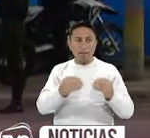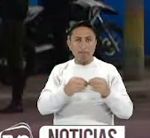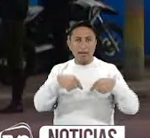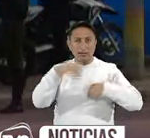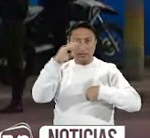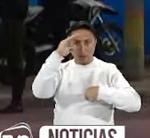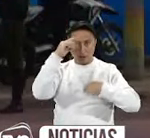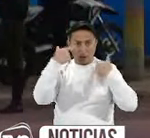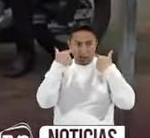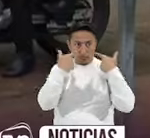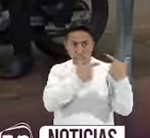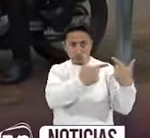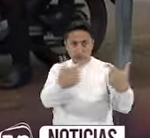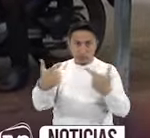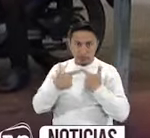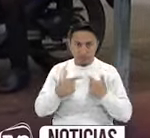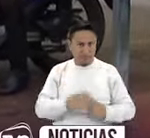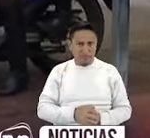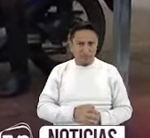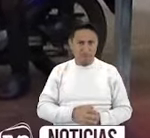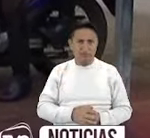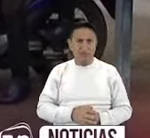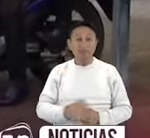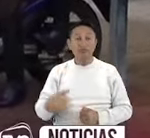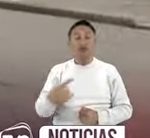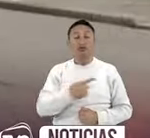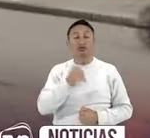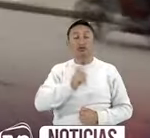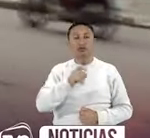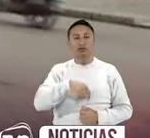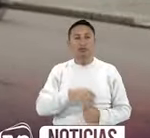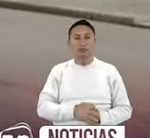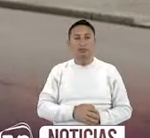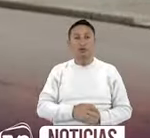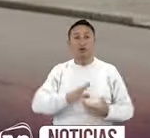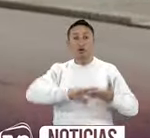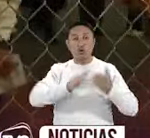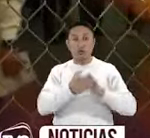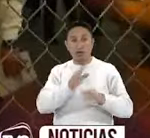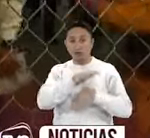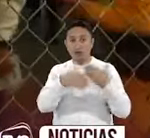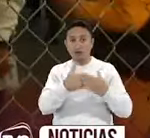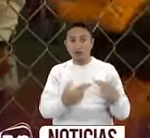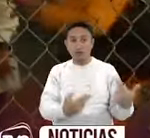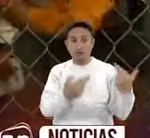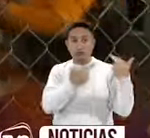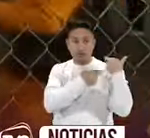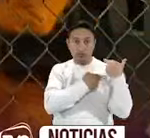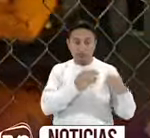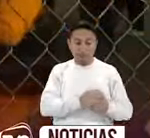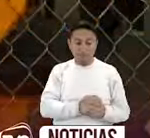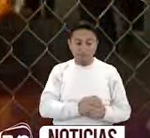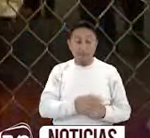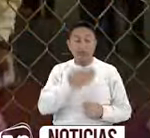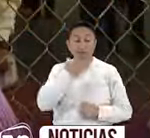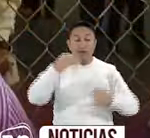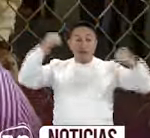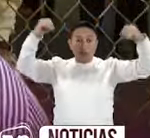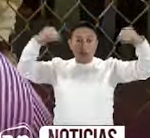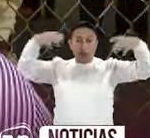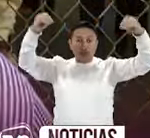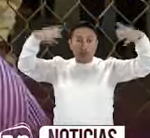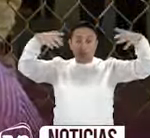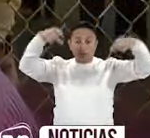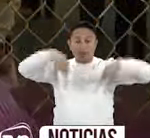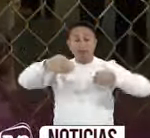y salida de clases, porque es necesario vincular a la comunidad. Que tengamos efectivamente mejor iluminación, que la persona que está en la tienda, por ejemplo,